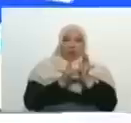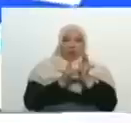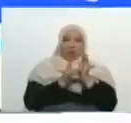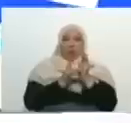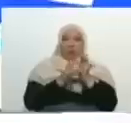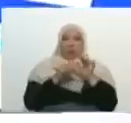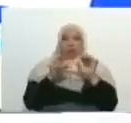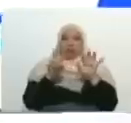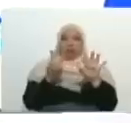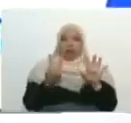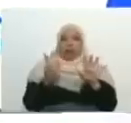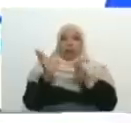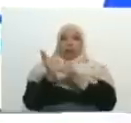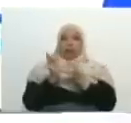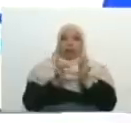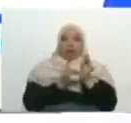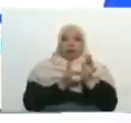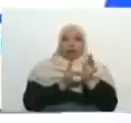7 de abril,